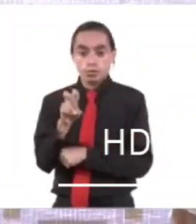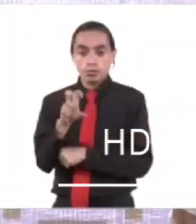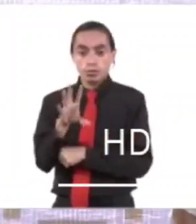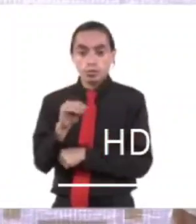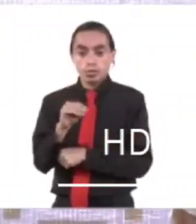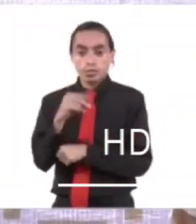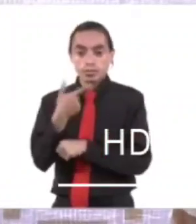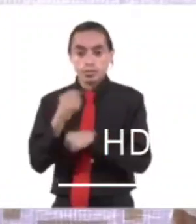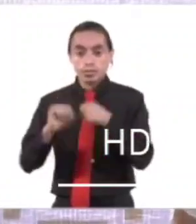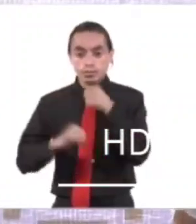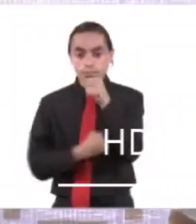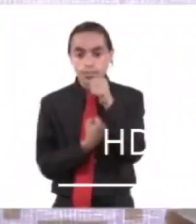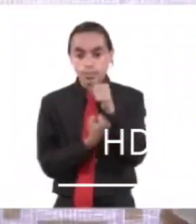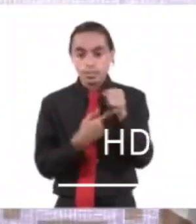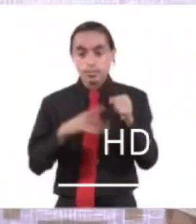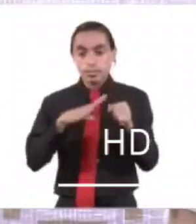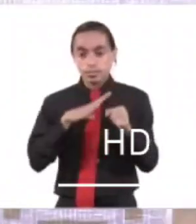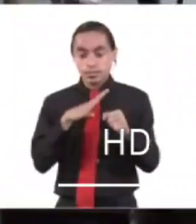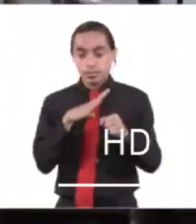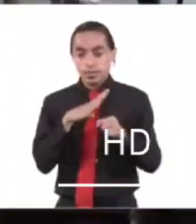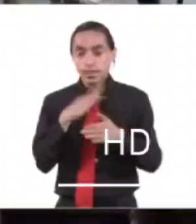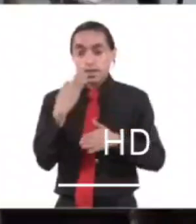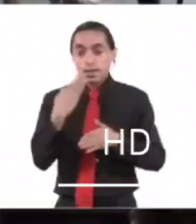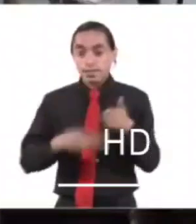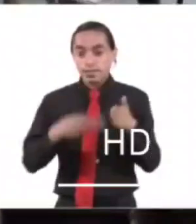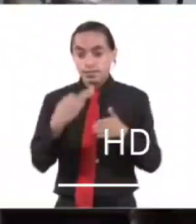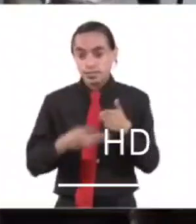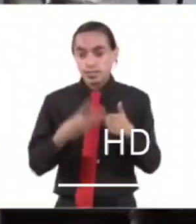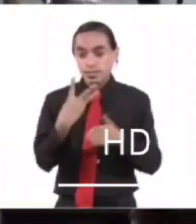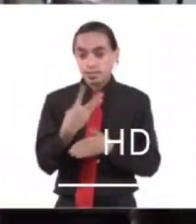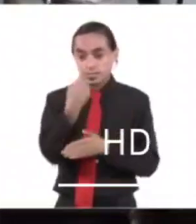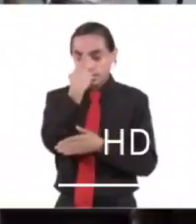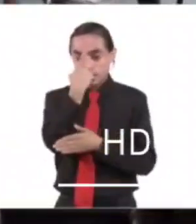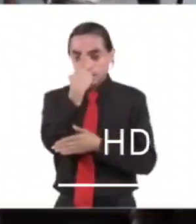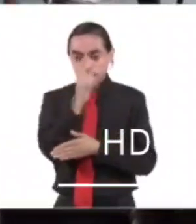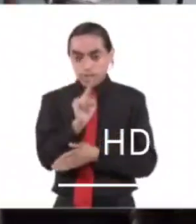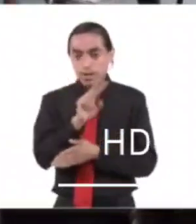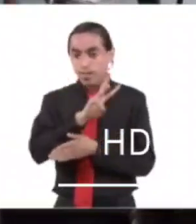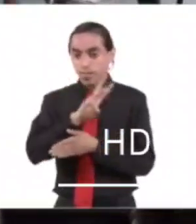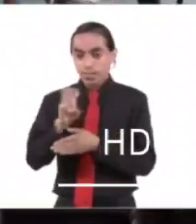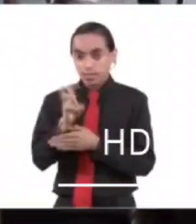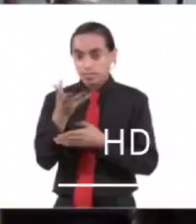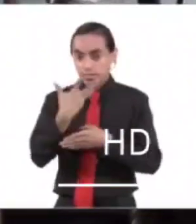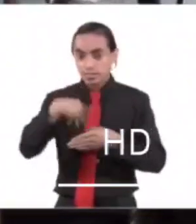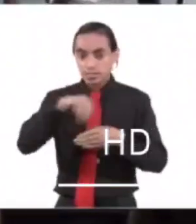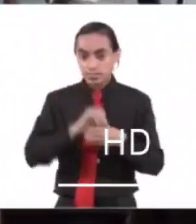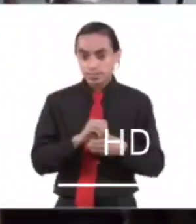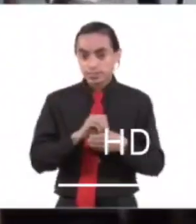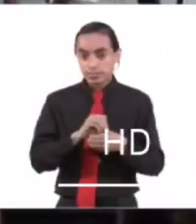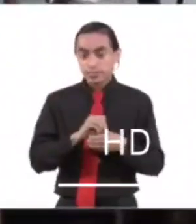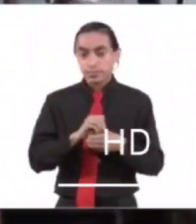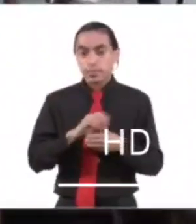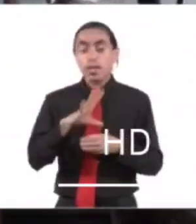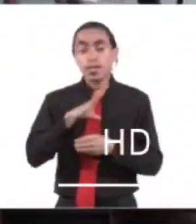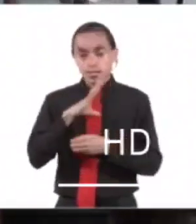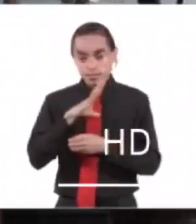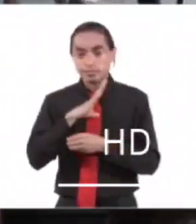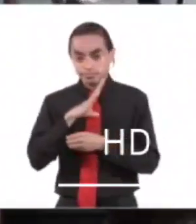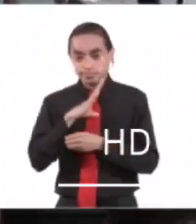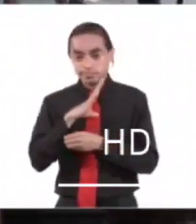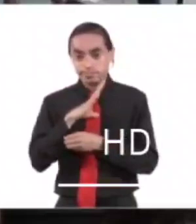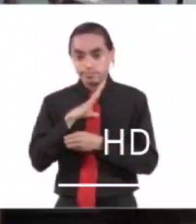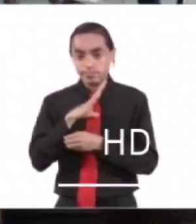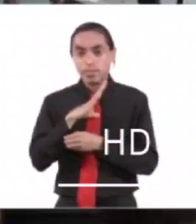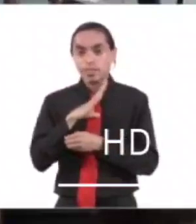297 pilares. Nos faltan 3 para completar los 300 y se van a completar los